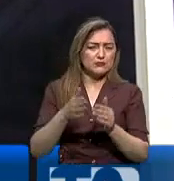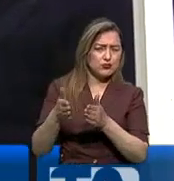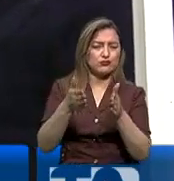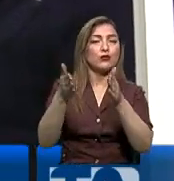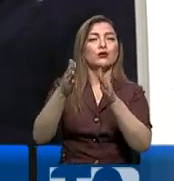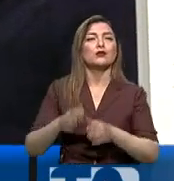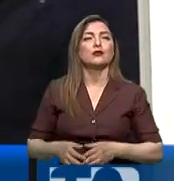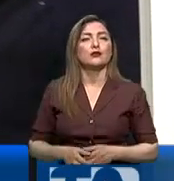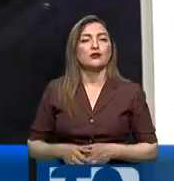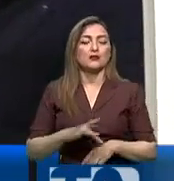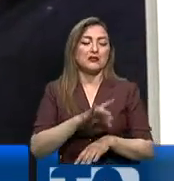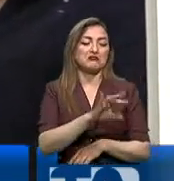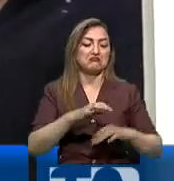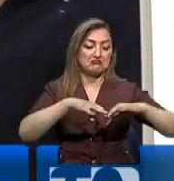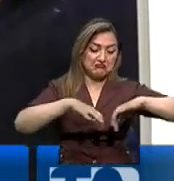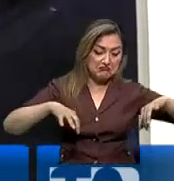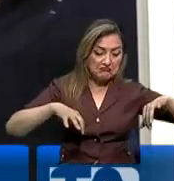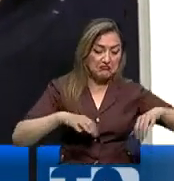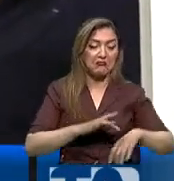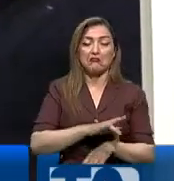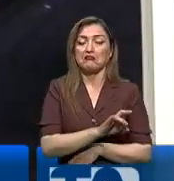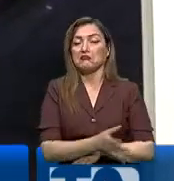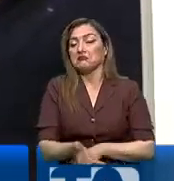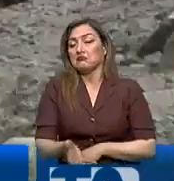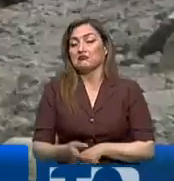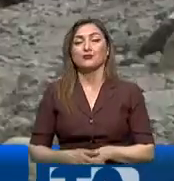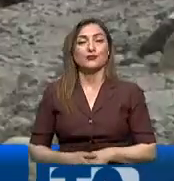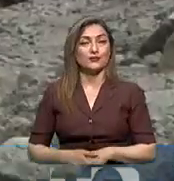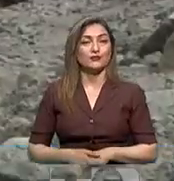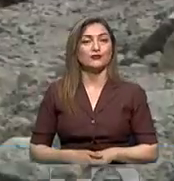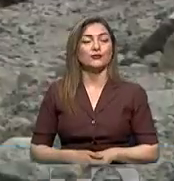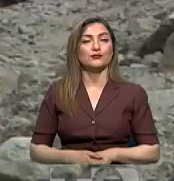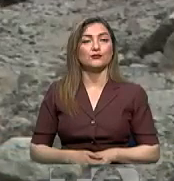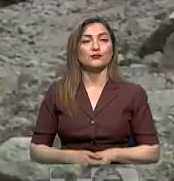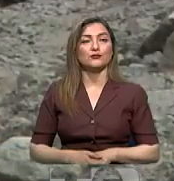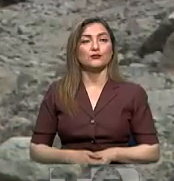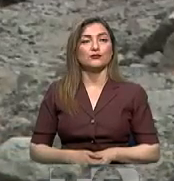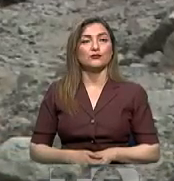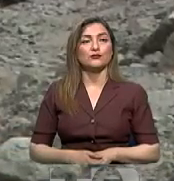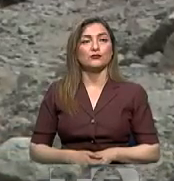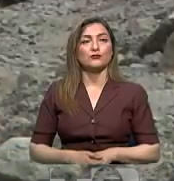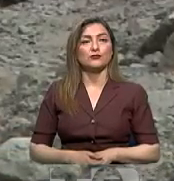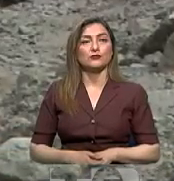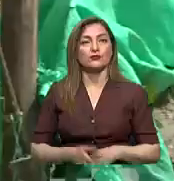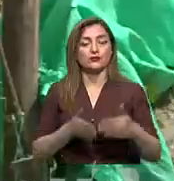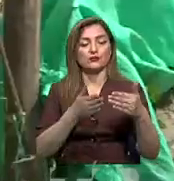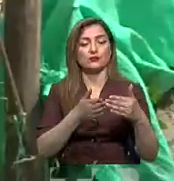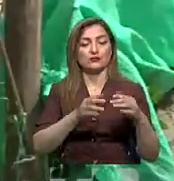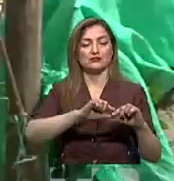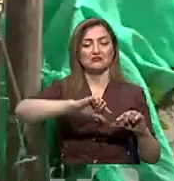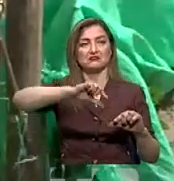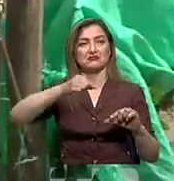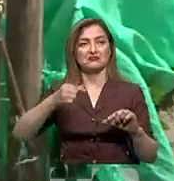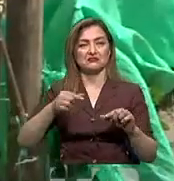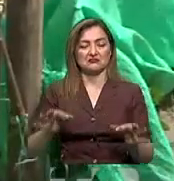Pero solo dejaron abriendo y ahí dejaron abandonado. En cada esquina sobresalen las varillas,